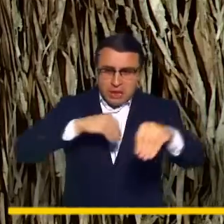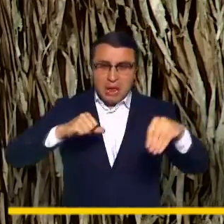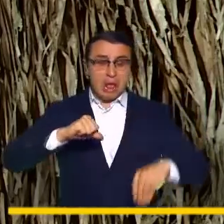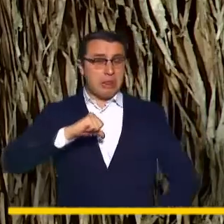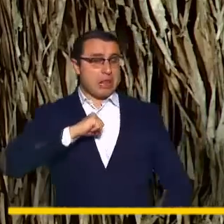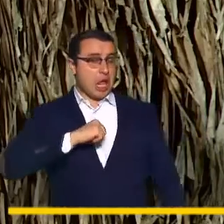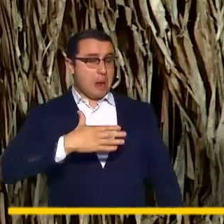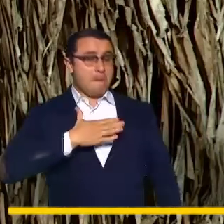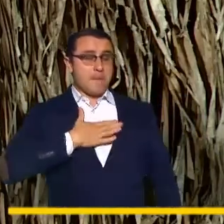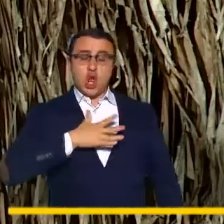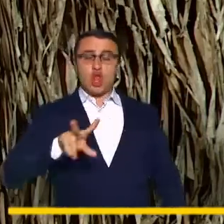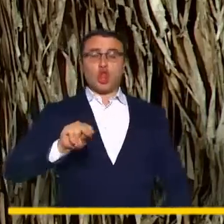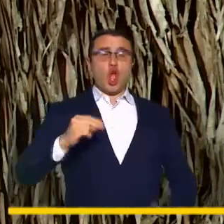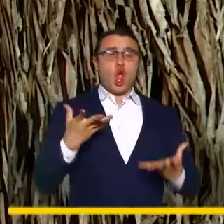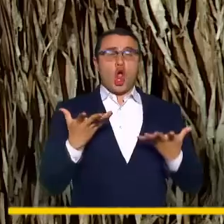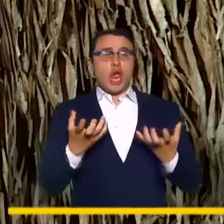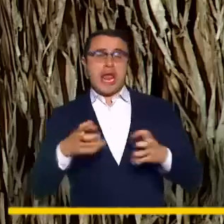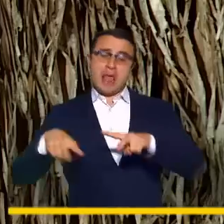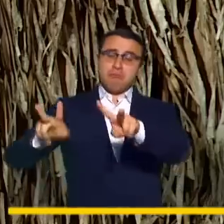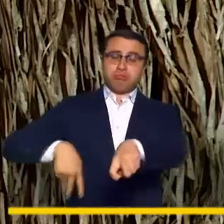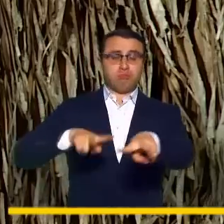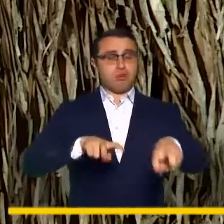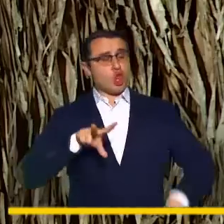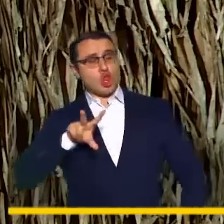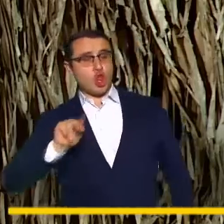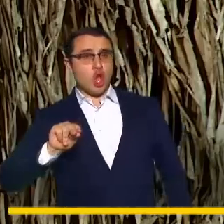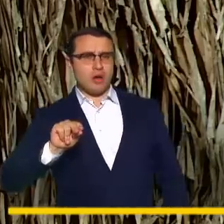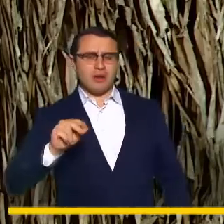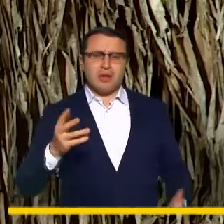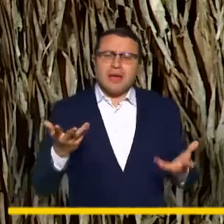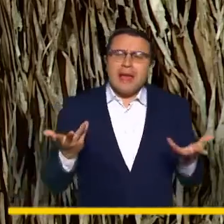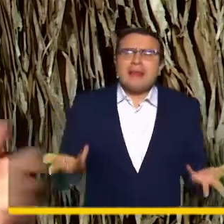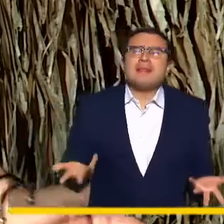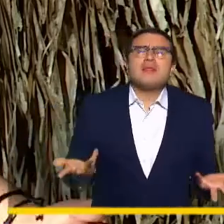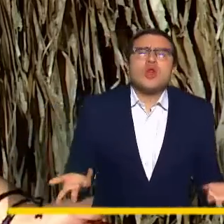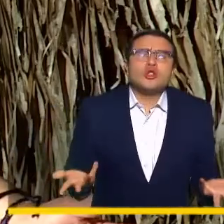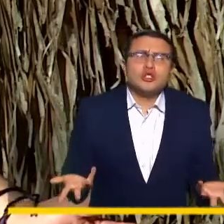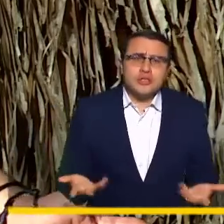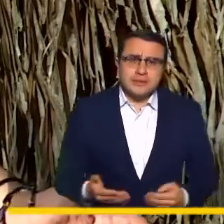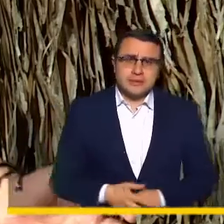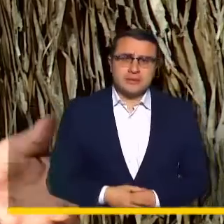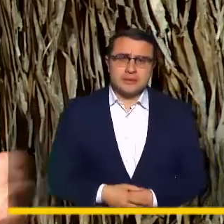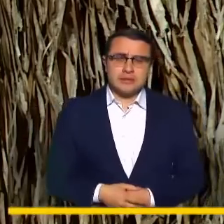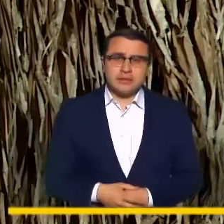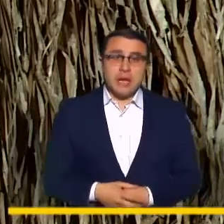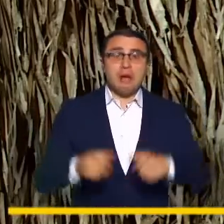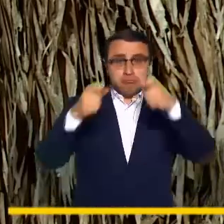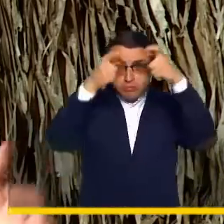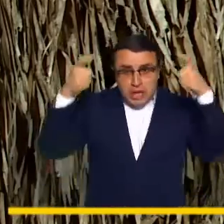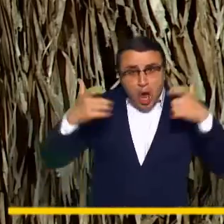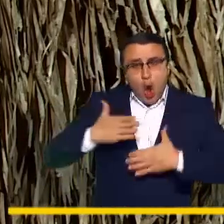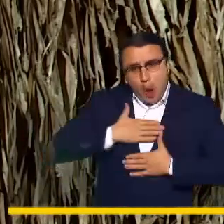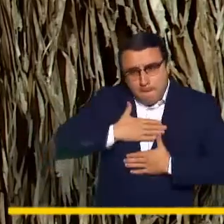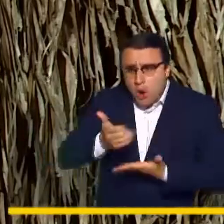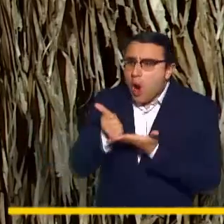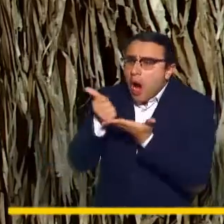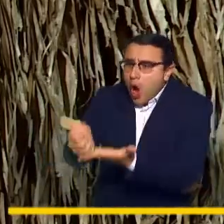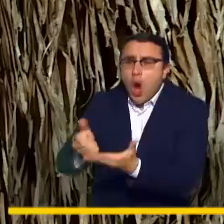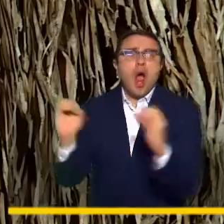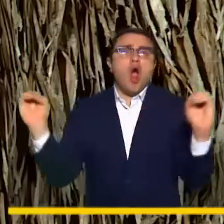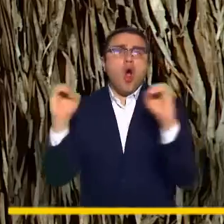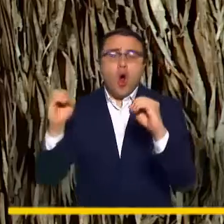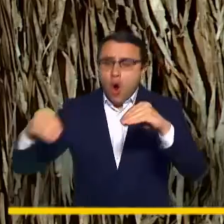no quiere cultivarla, entonces se le ayuda, se le compra la